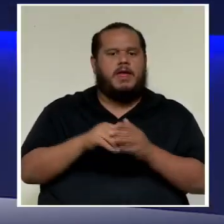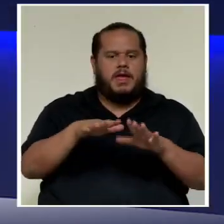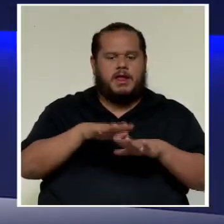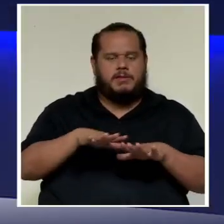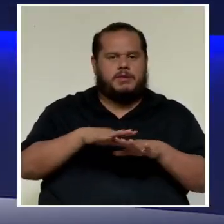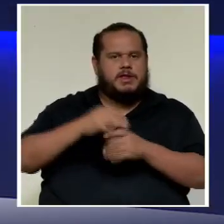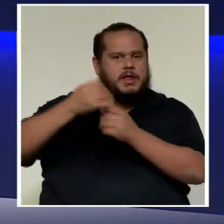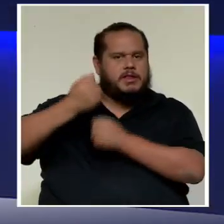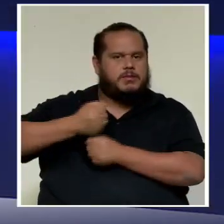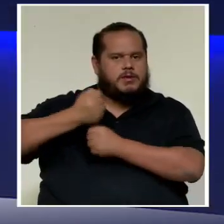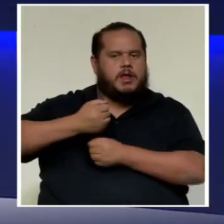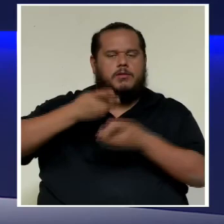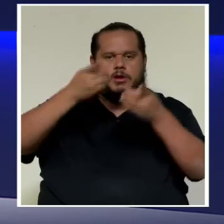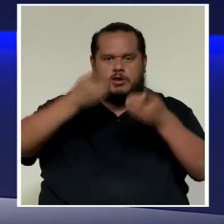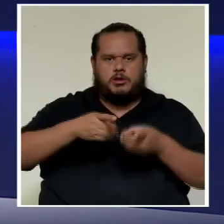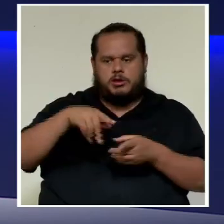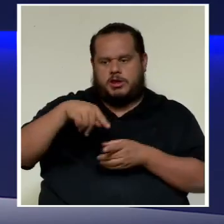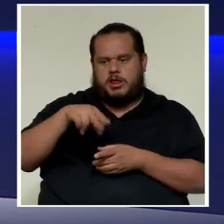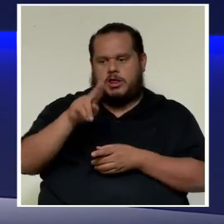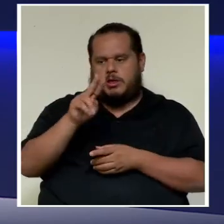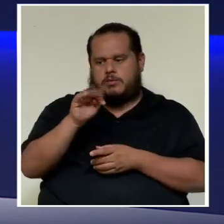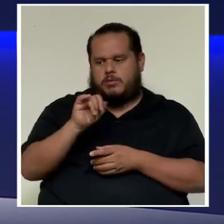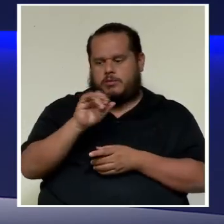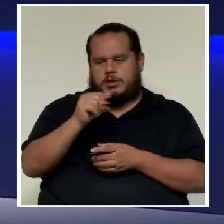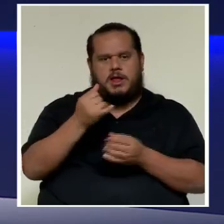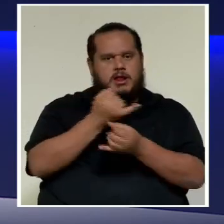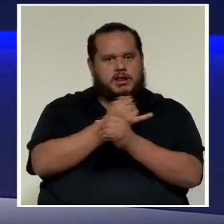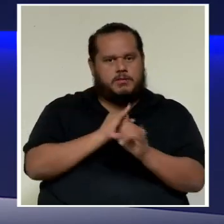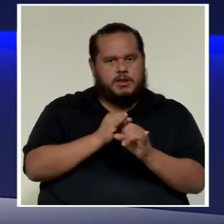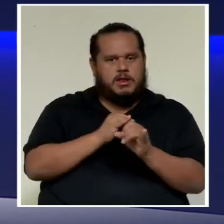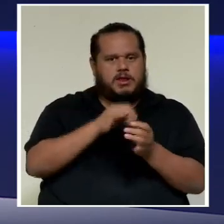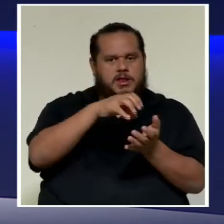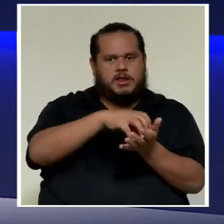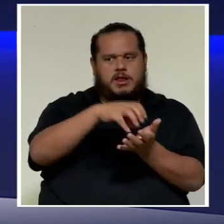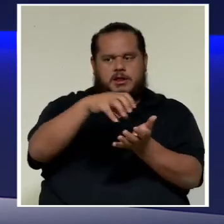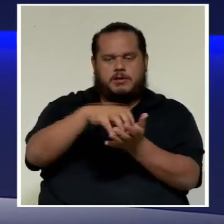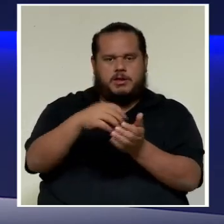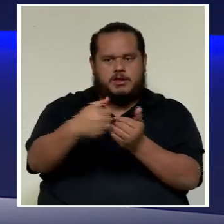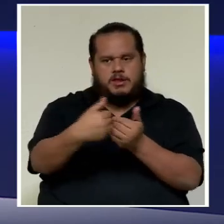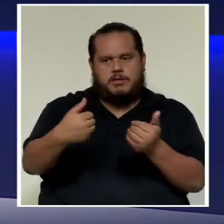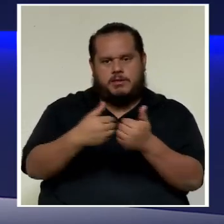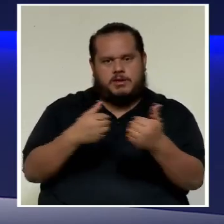la decisión de Putin de reconocer la independencia de las regiones separatistas.